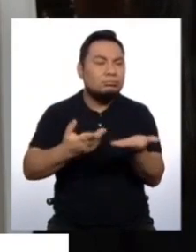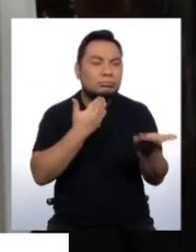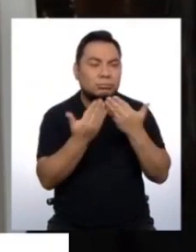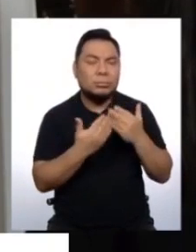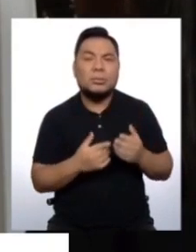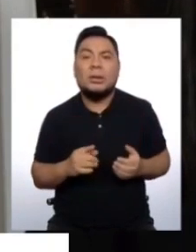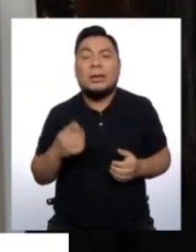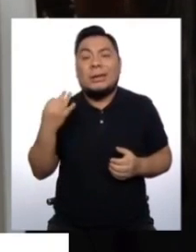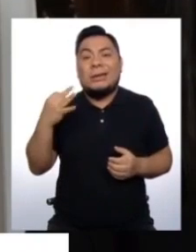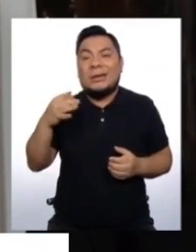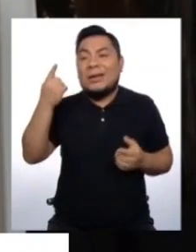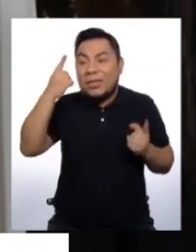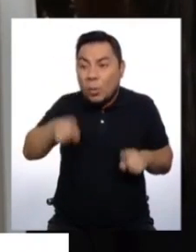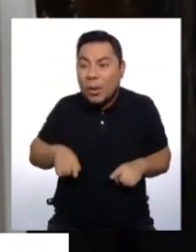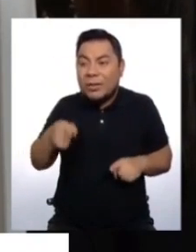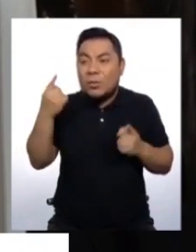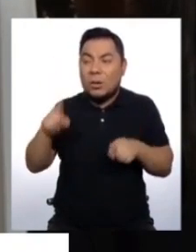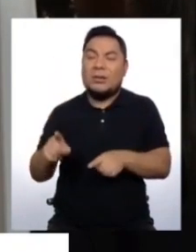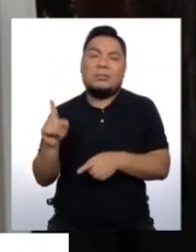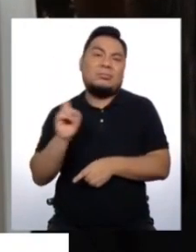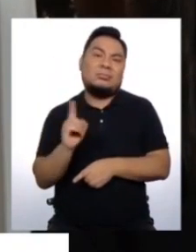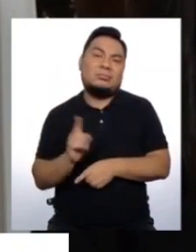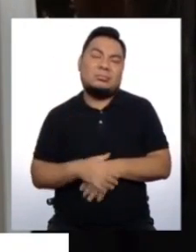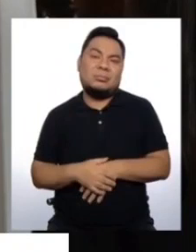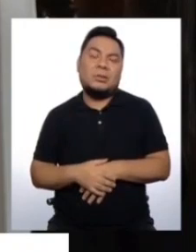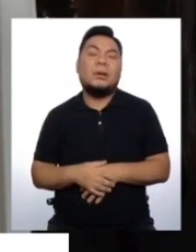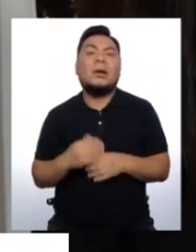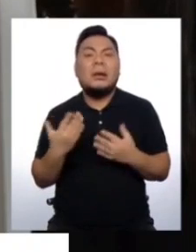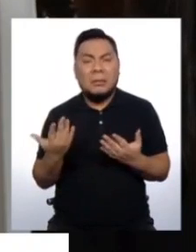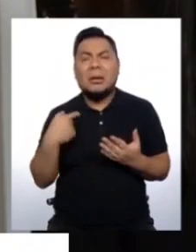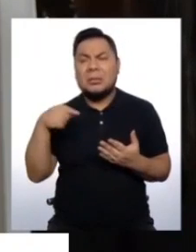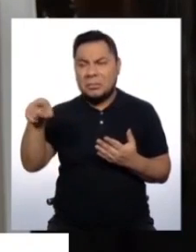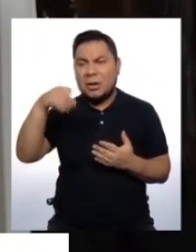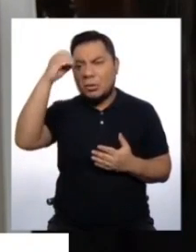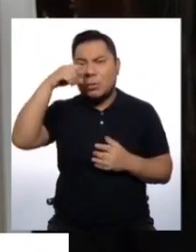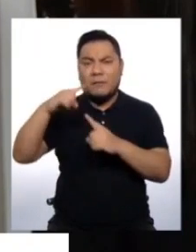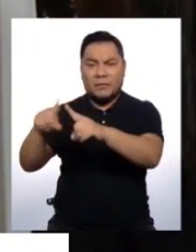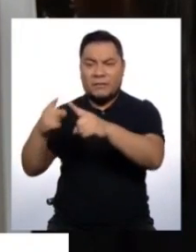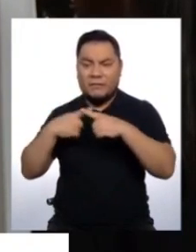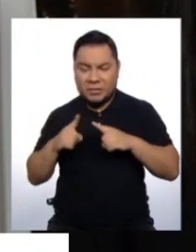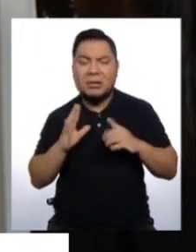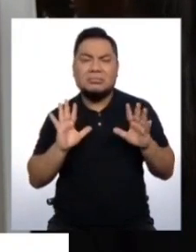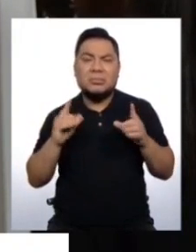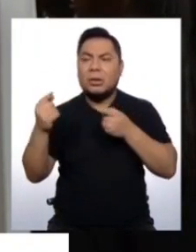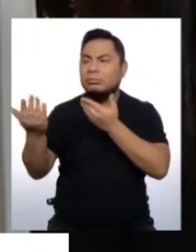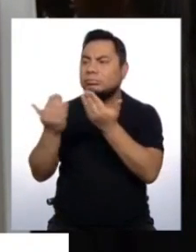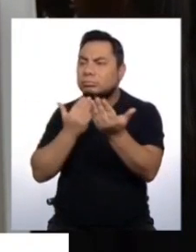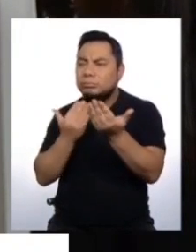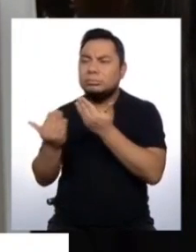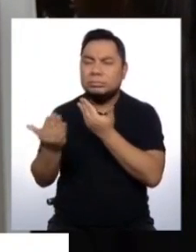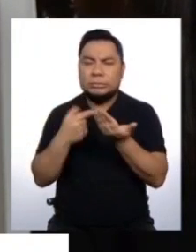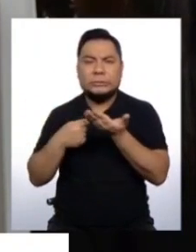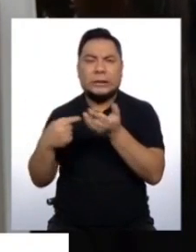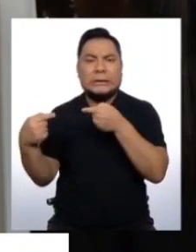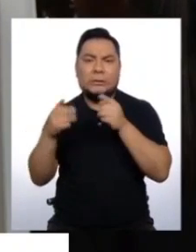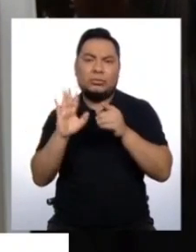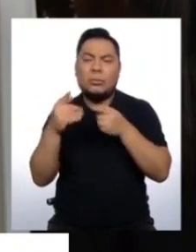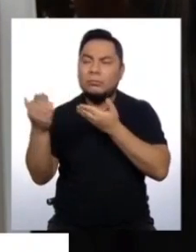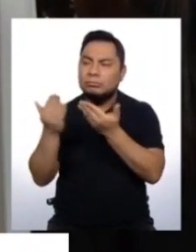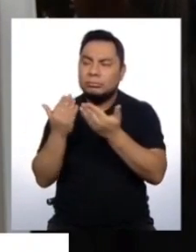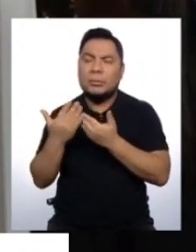hay consenso. Lo bueno es que hay discrepancia y podemos procesar estas discrepancias para el bien del